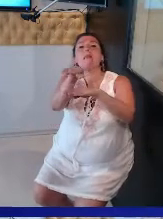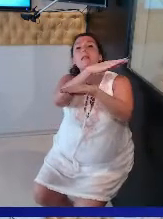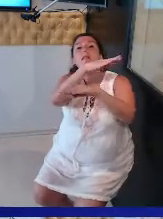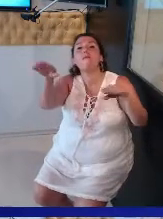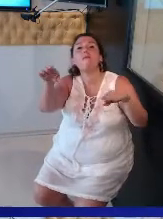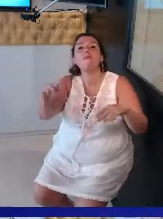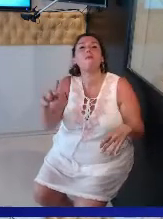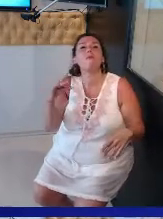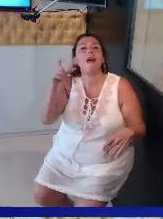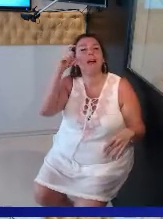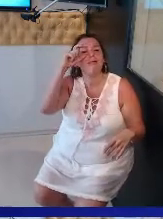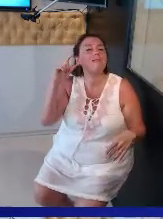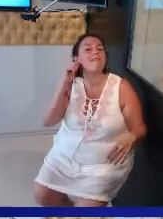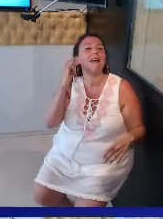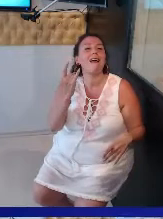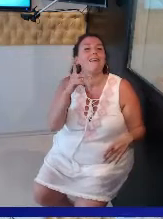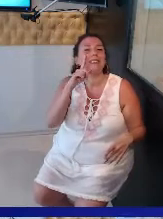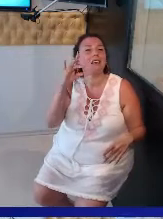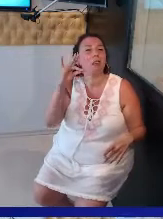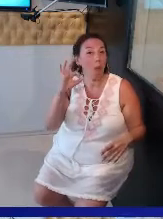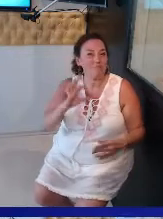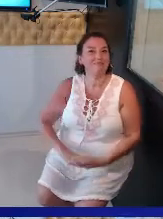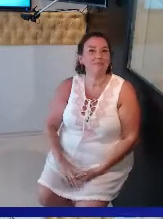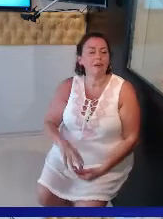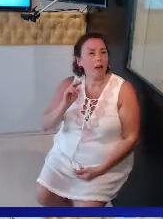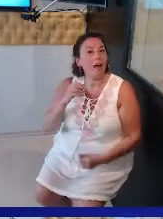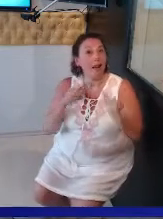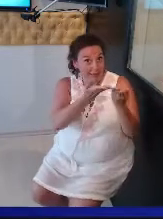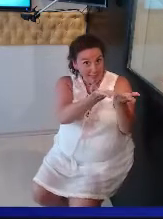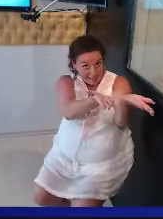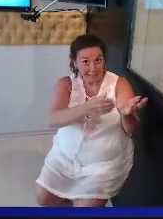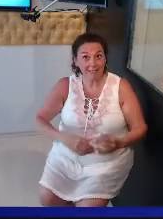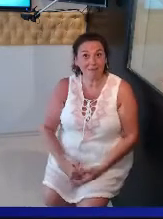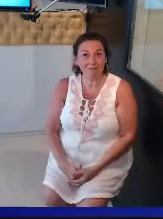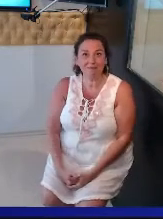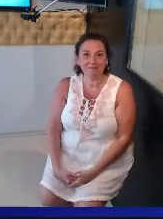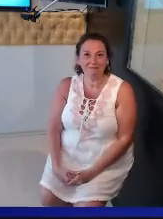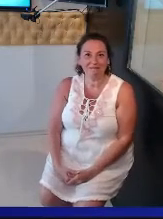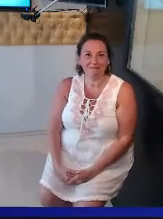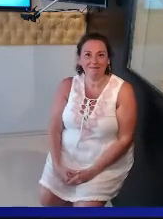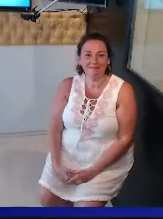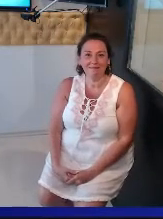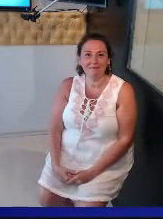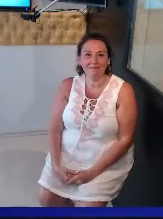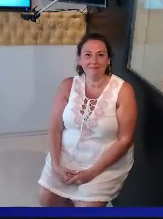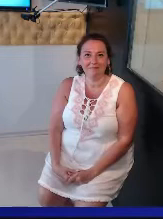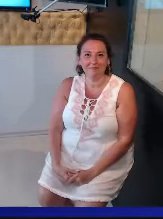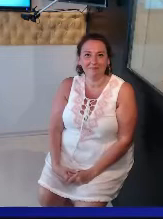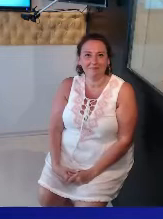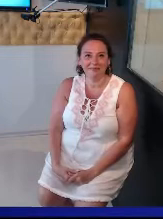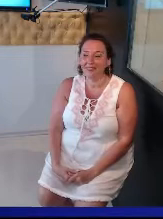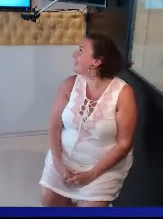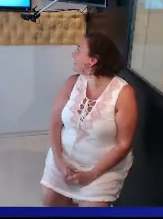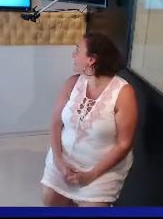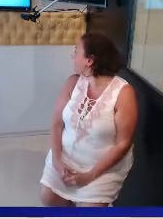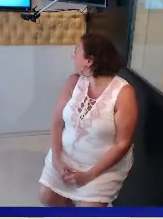video que lo resume y después nos contás de qué se trata. Adelante, señor Rodolfo. A ver. Rodolfo, a ver. A ver